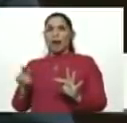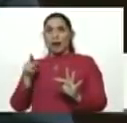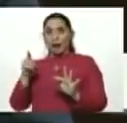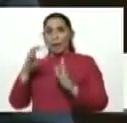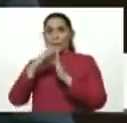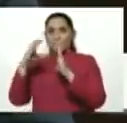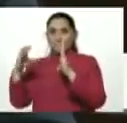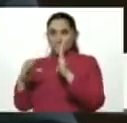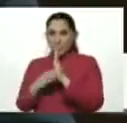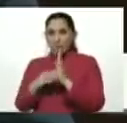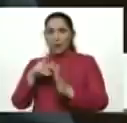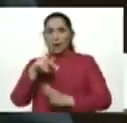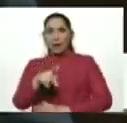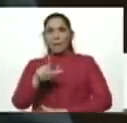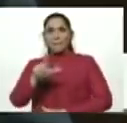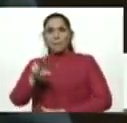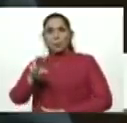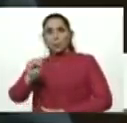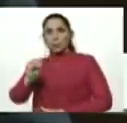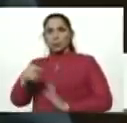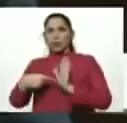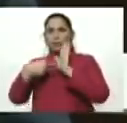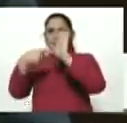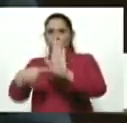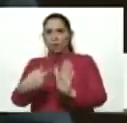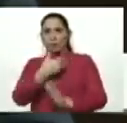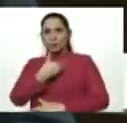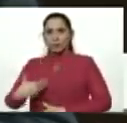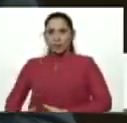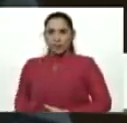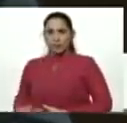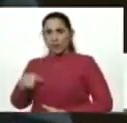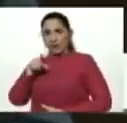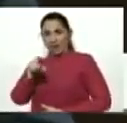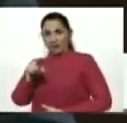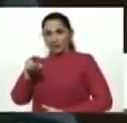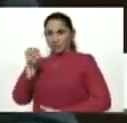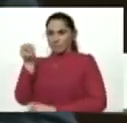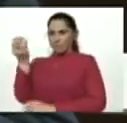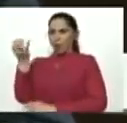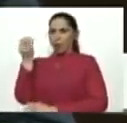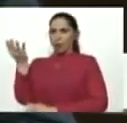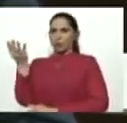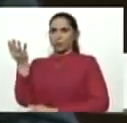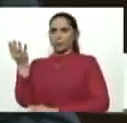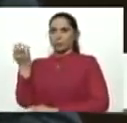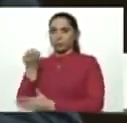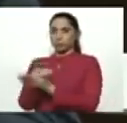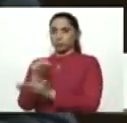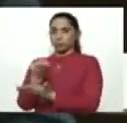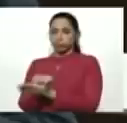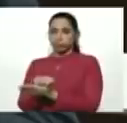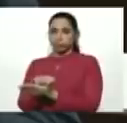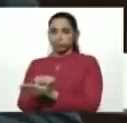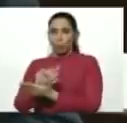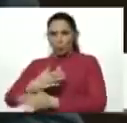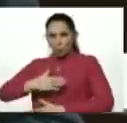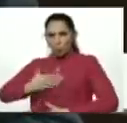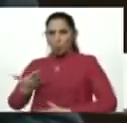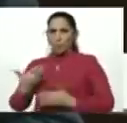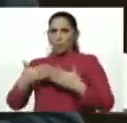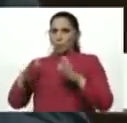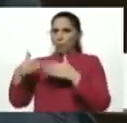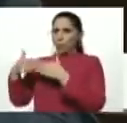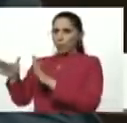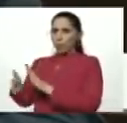OPEP Plus ha demostrado, presidente, de ser el foro económico que puede